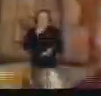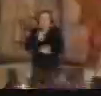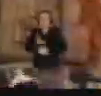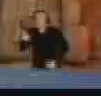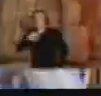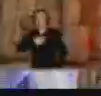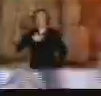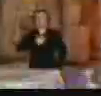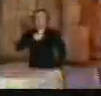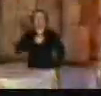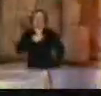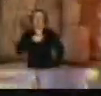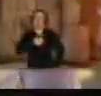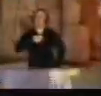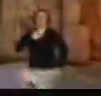palmas.